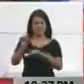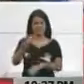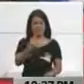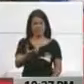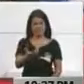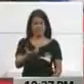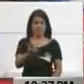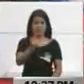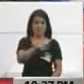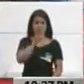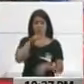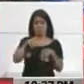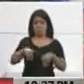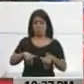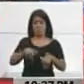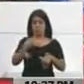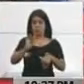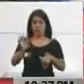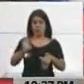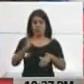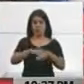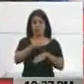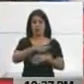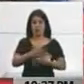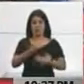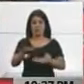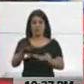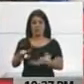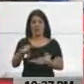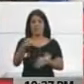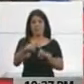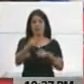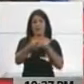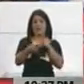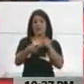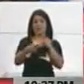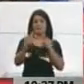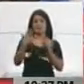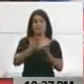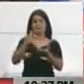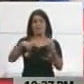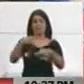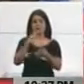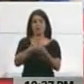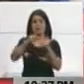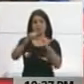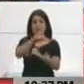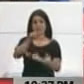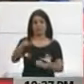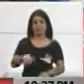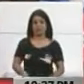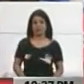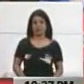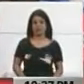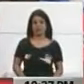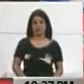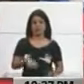Nada, porque es cómplice de esto, vale. Y bajo estas excusas asesinaron a cualquier cantidad de gente. Miren